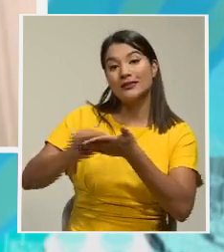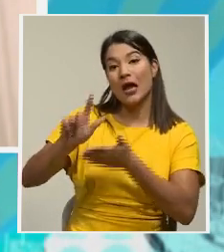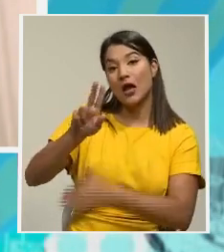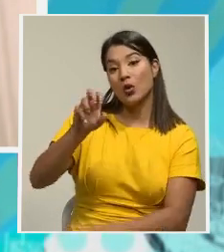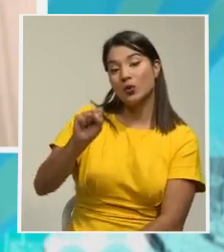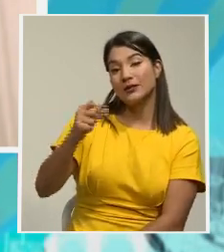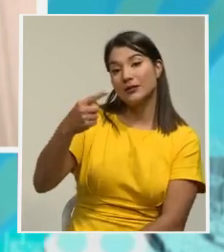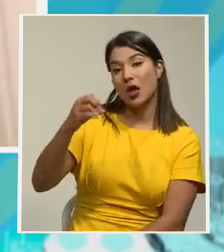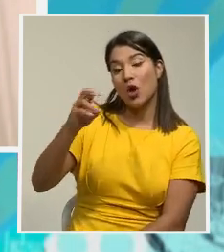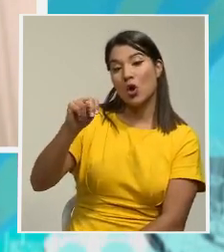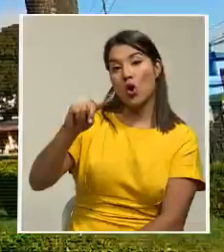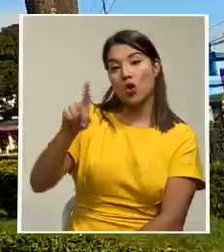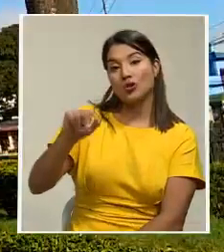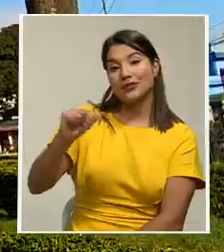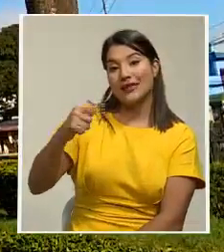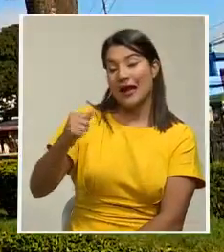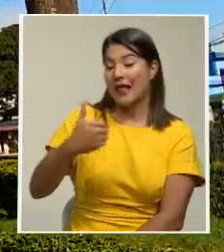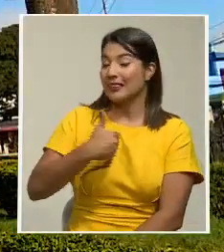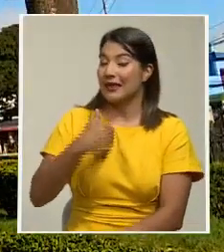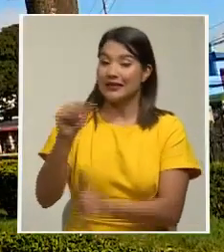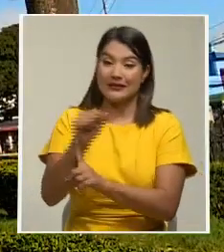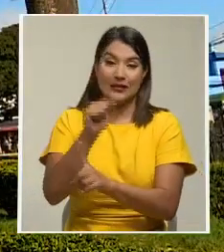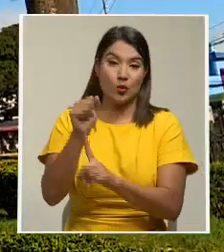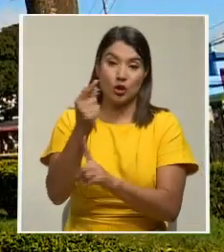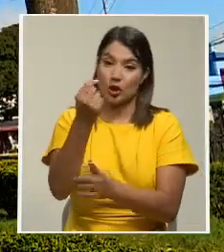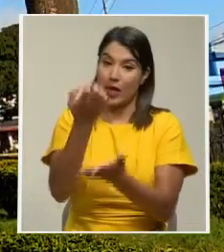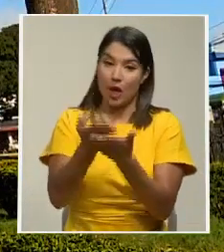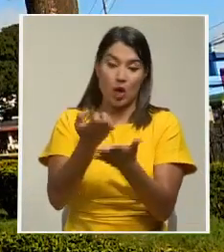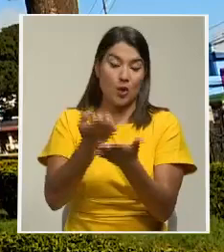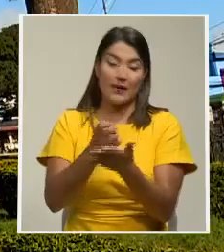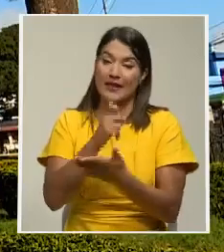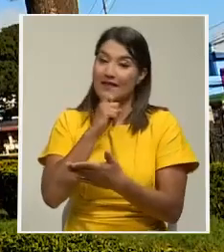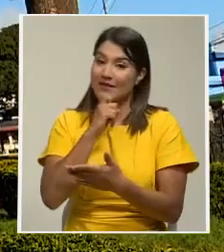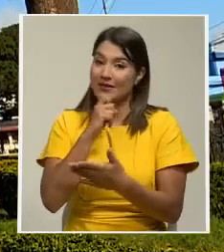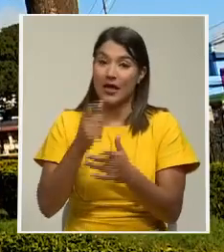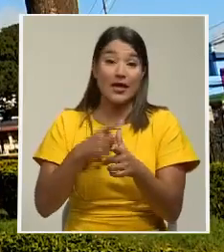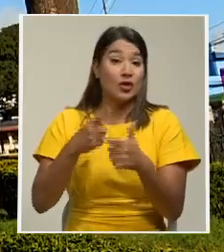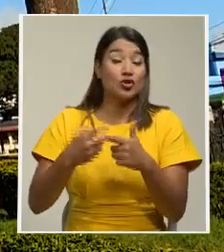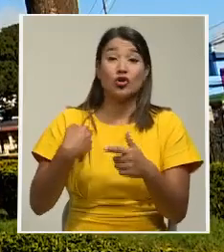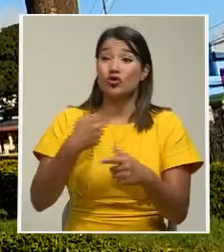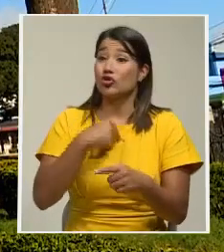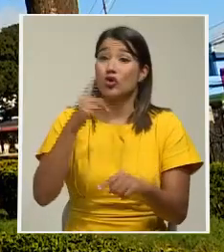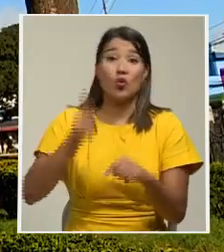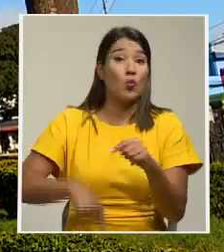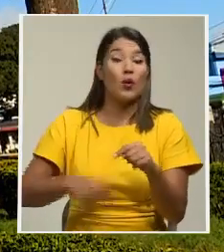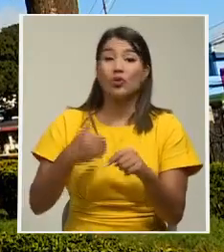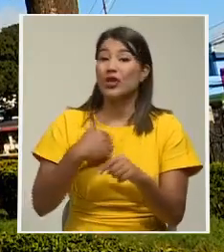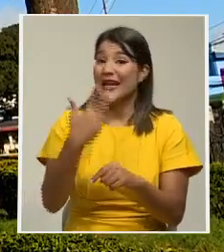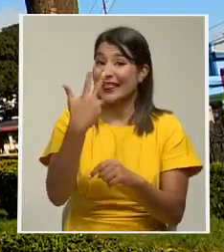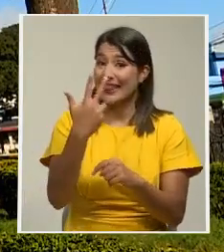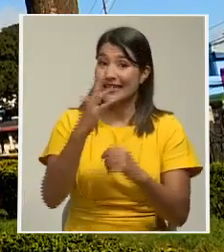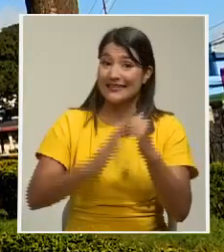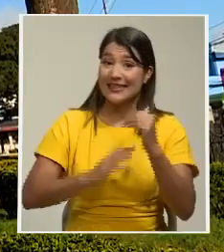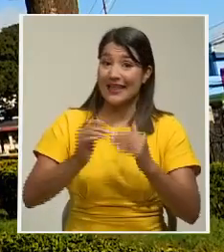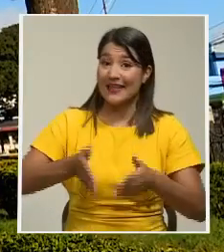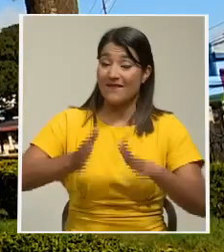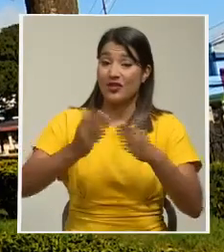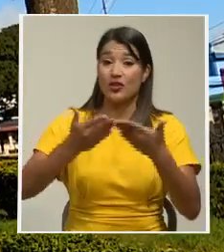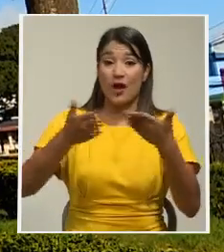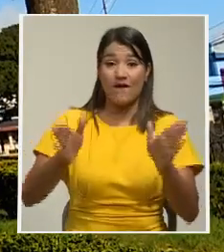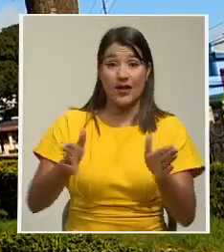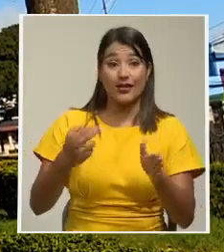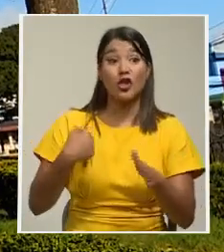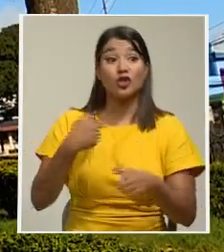difícil, en donde no podemos tener todas las infraestructuras de los 3 edificios abiertos. Tenemos una